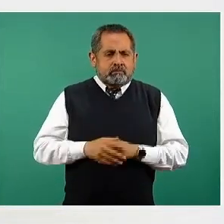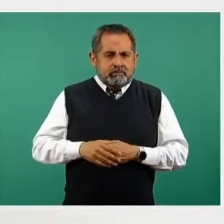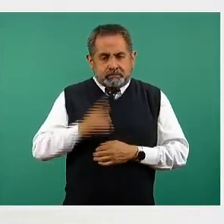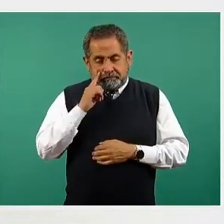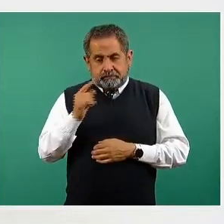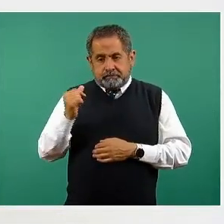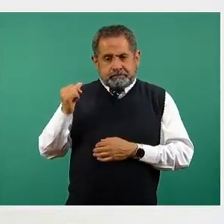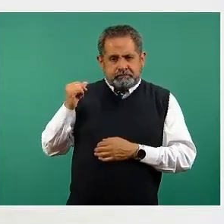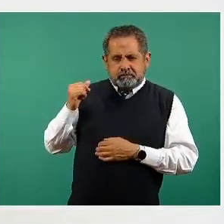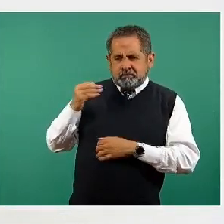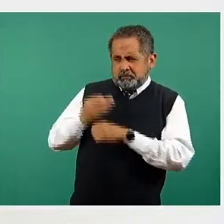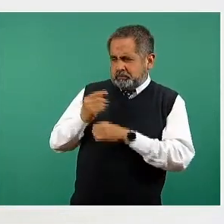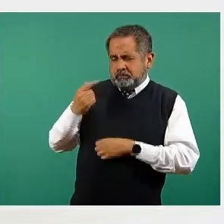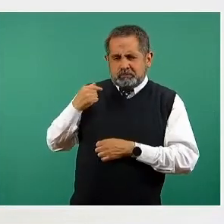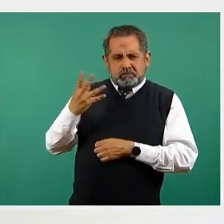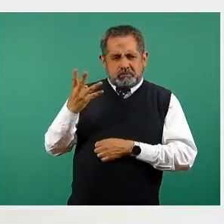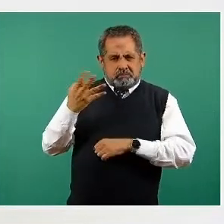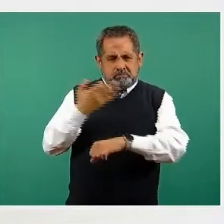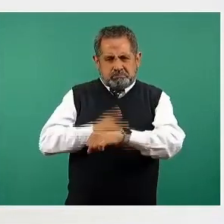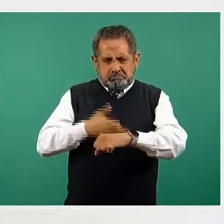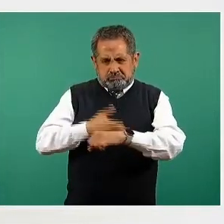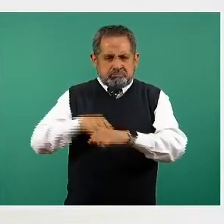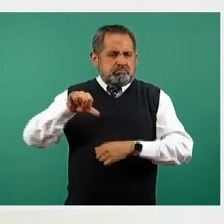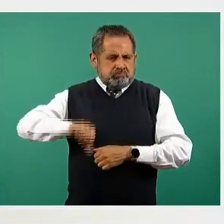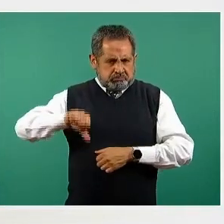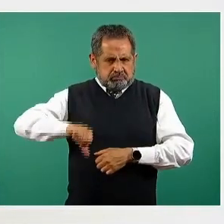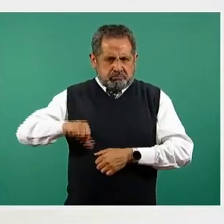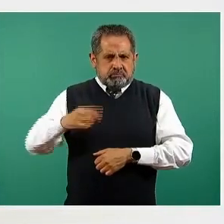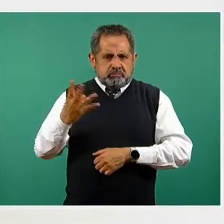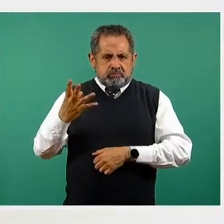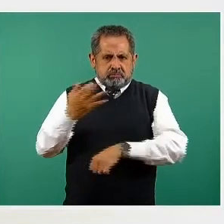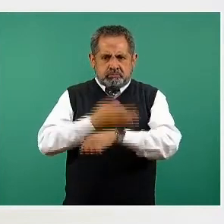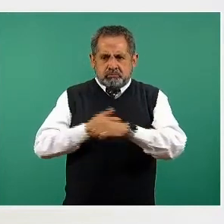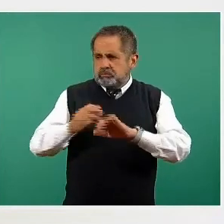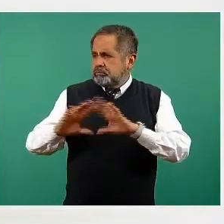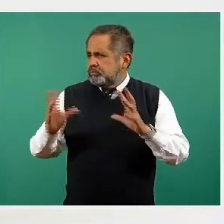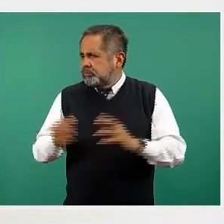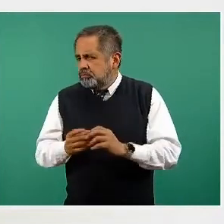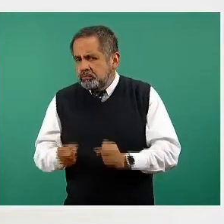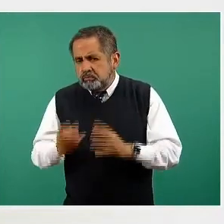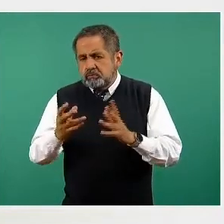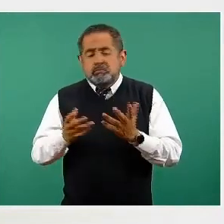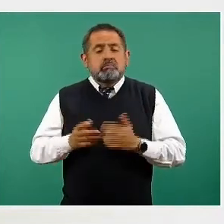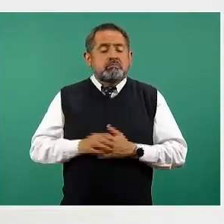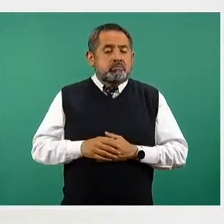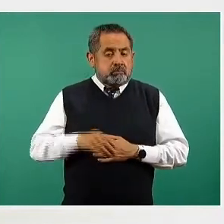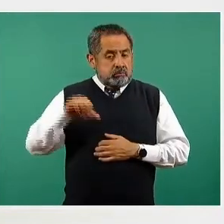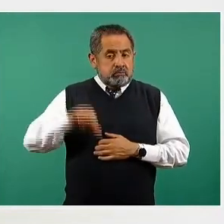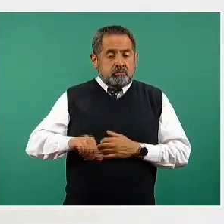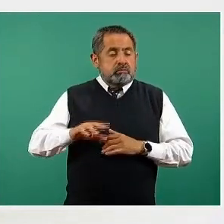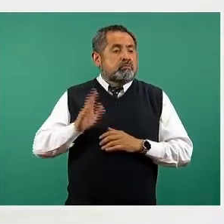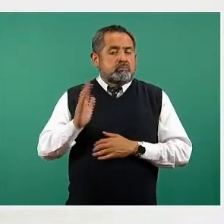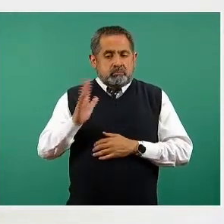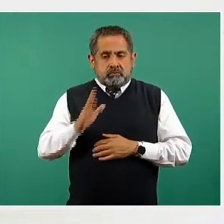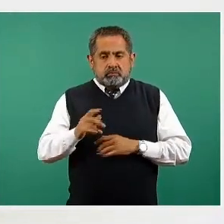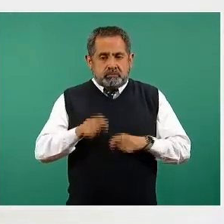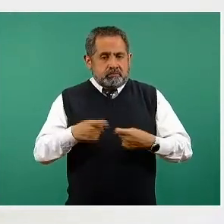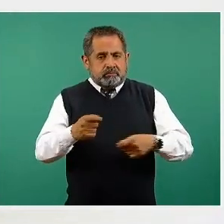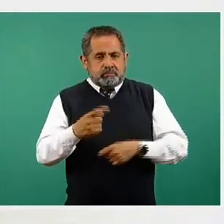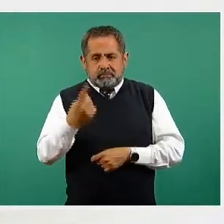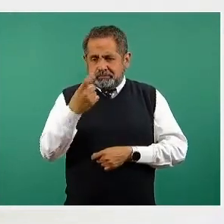preliminar que hacemos para todos los días de las 4 de la tarde, que por ejemplo nos revela que para el día de hoy se aplicaron